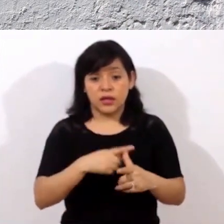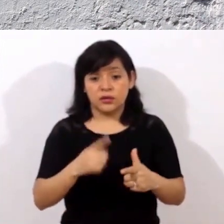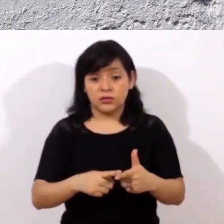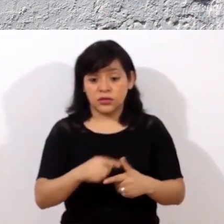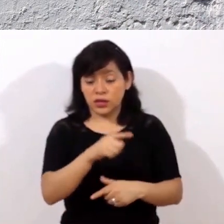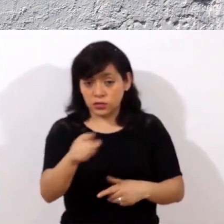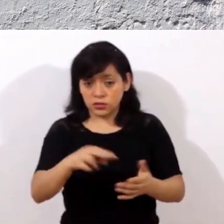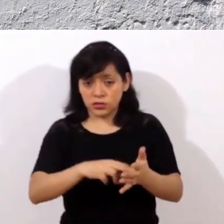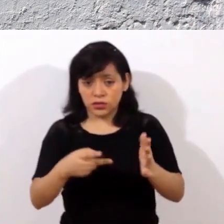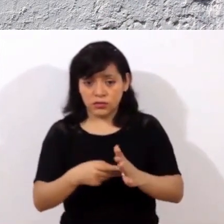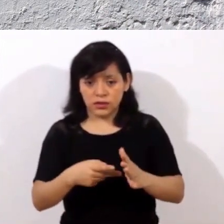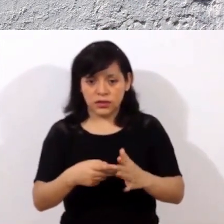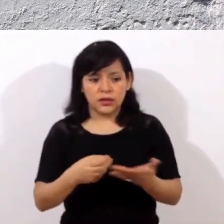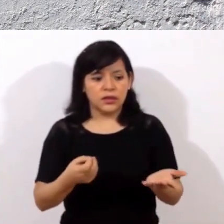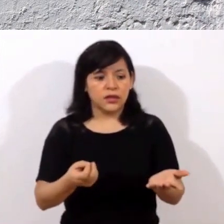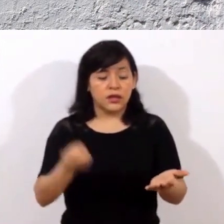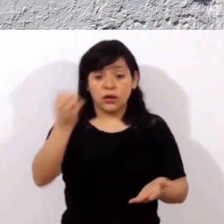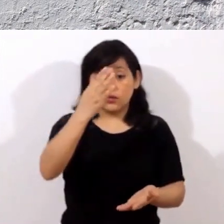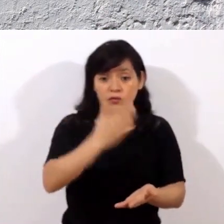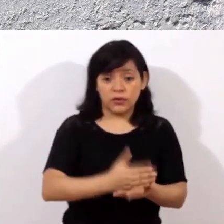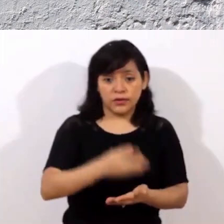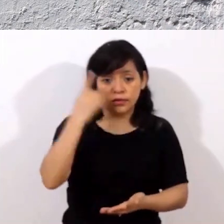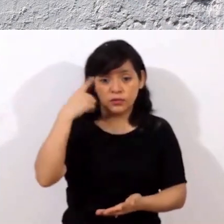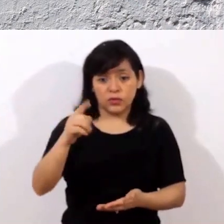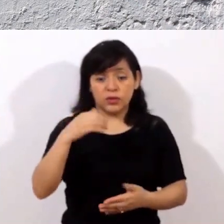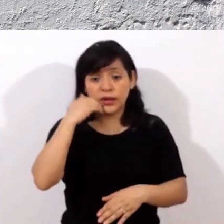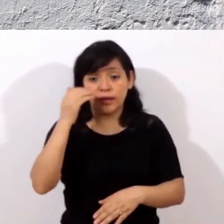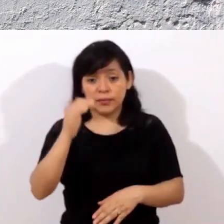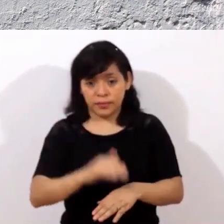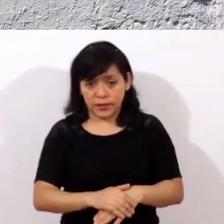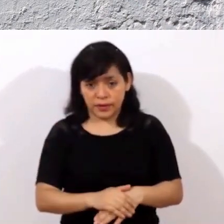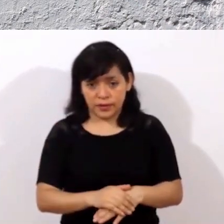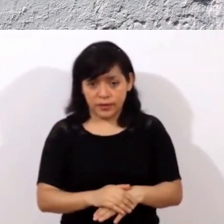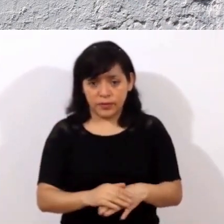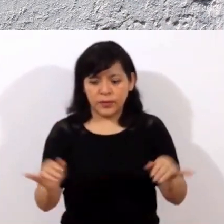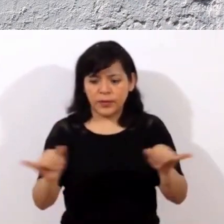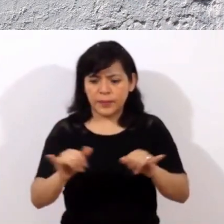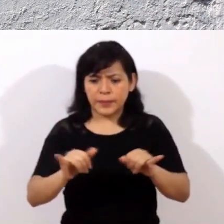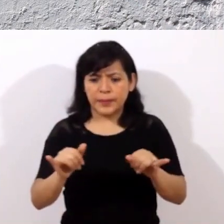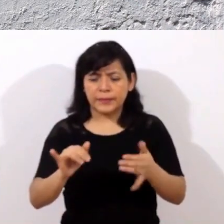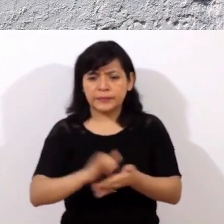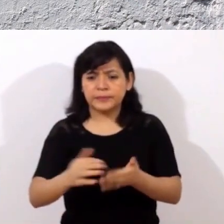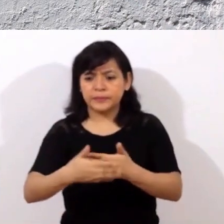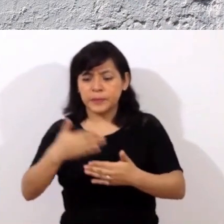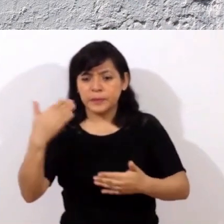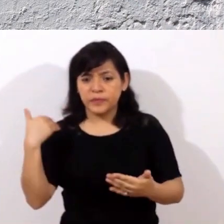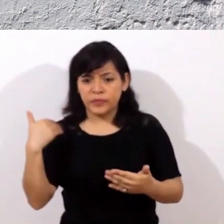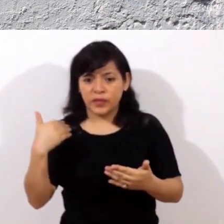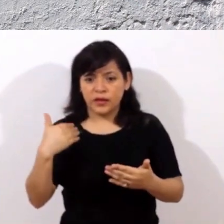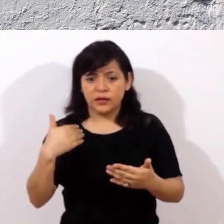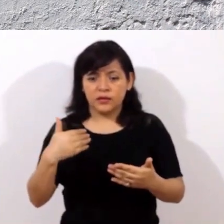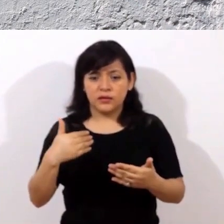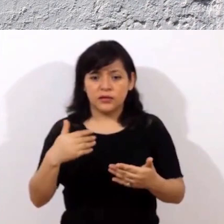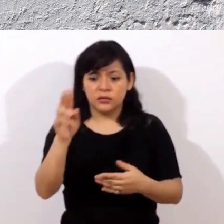al sacrificio por el pecado, pues aquí también se utiliza la misma forma gramatical en el hebreo para